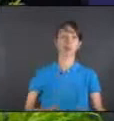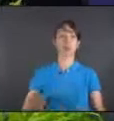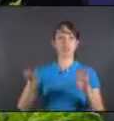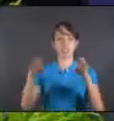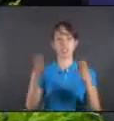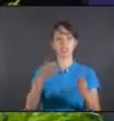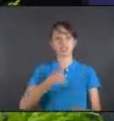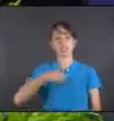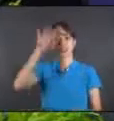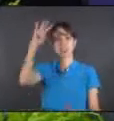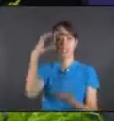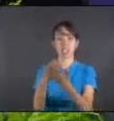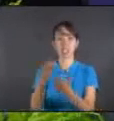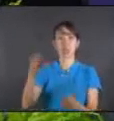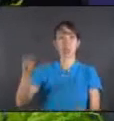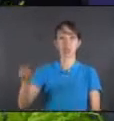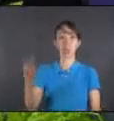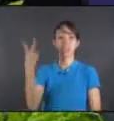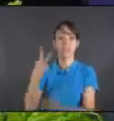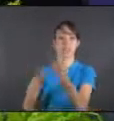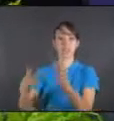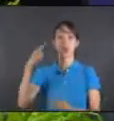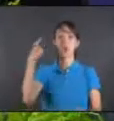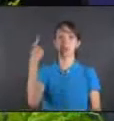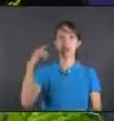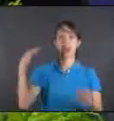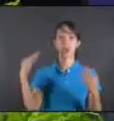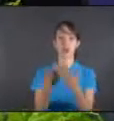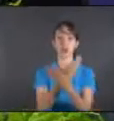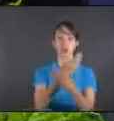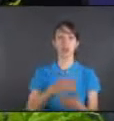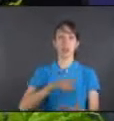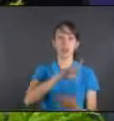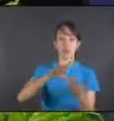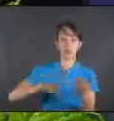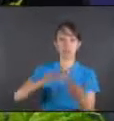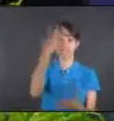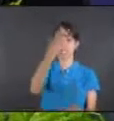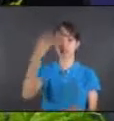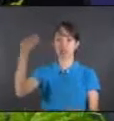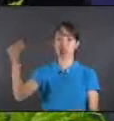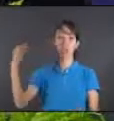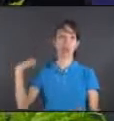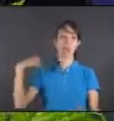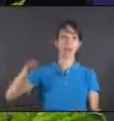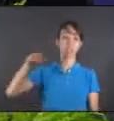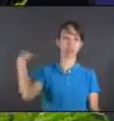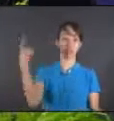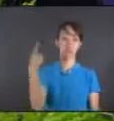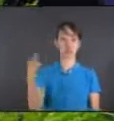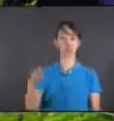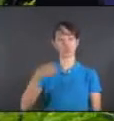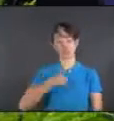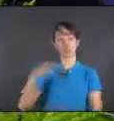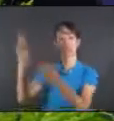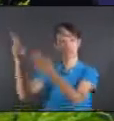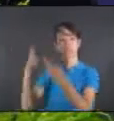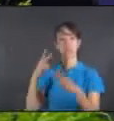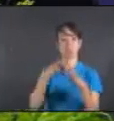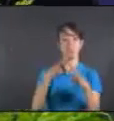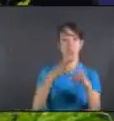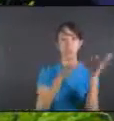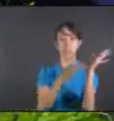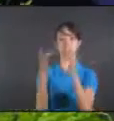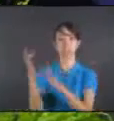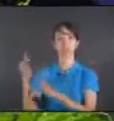Mejor sigamos hablando, le dije yo, porque no sé si le hace mal llorar al ojo, le dije. Entonces,